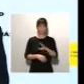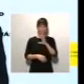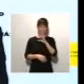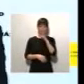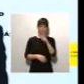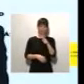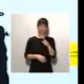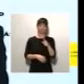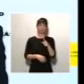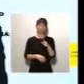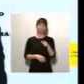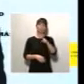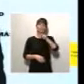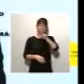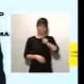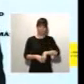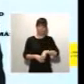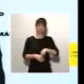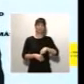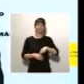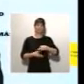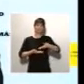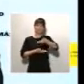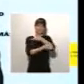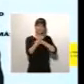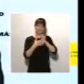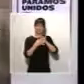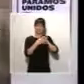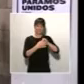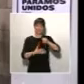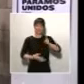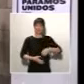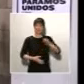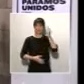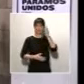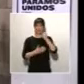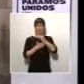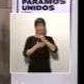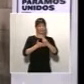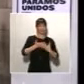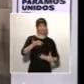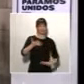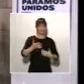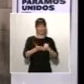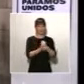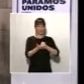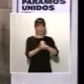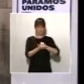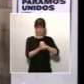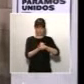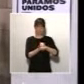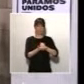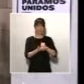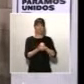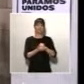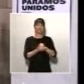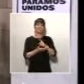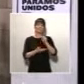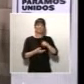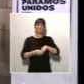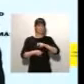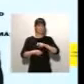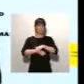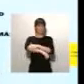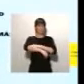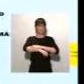colaboración con la directora de cartera y farmacia y de otros departamentos ministeriales,